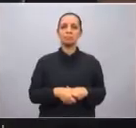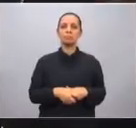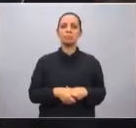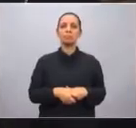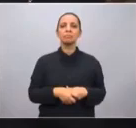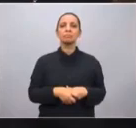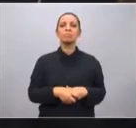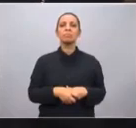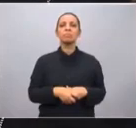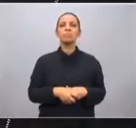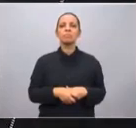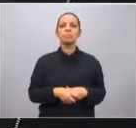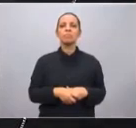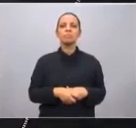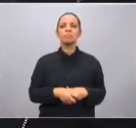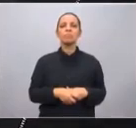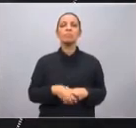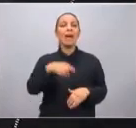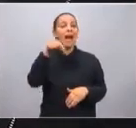Ahora parece